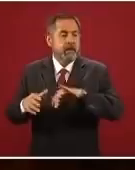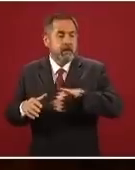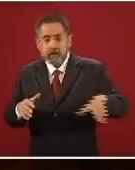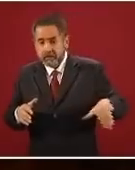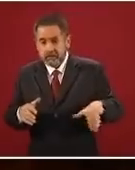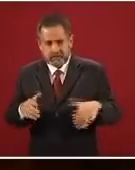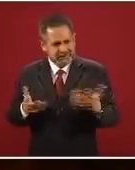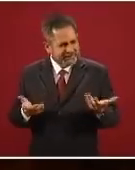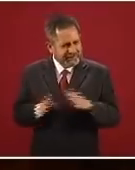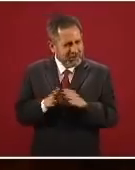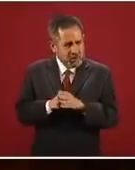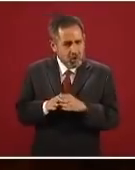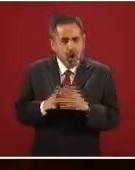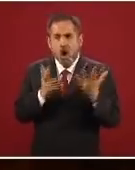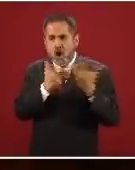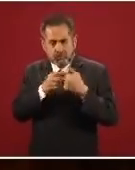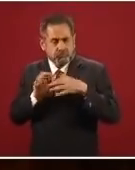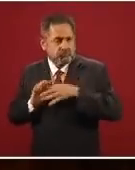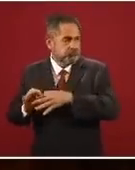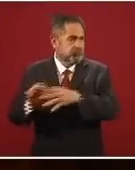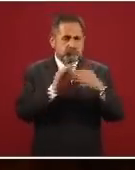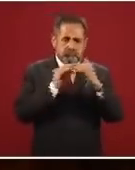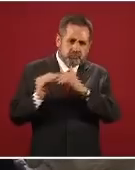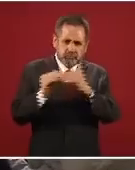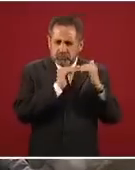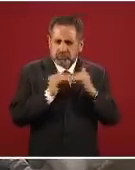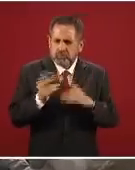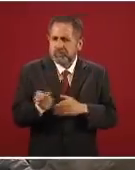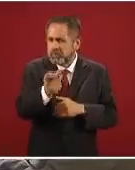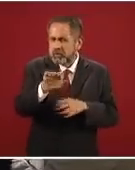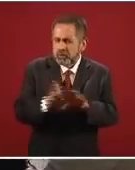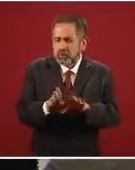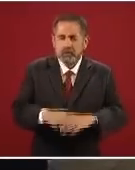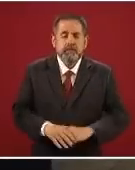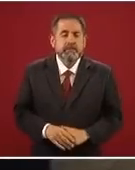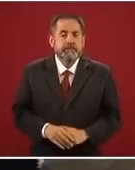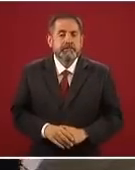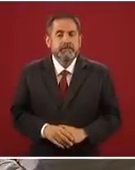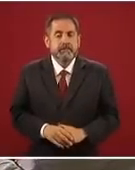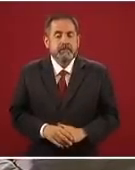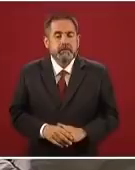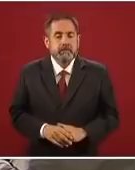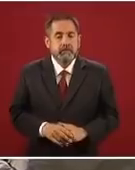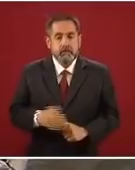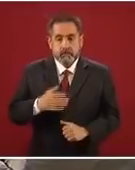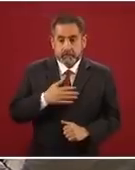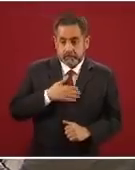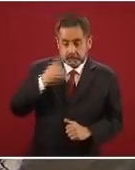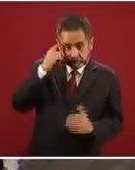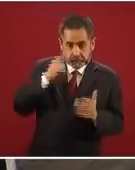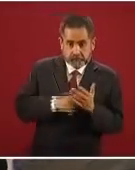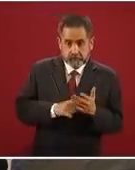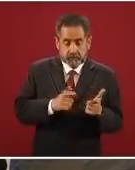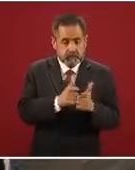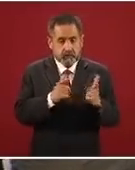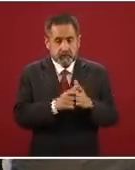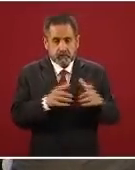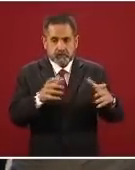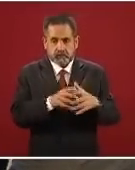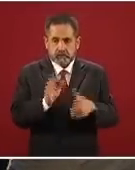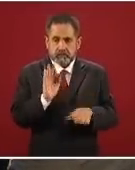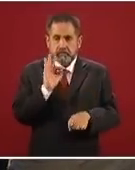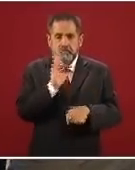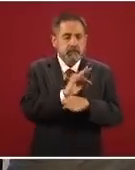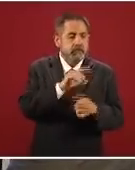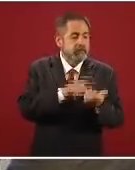invisibilización y la unificación junto con los homicidios dolosos. Gracias. Yo creo que la defensa de un grupo y la forma